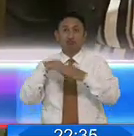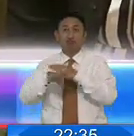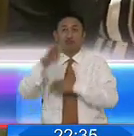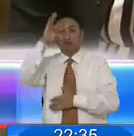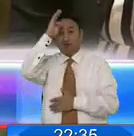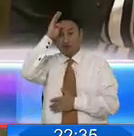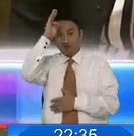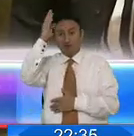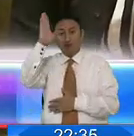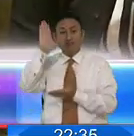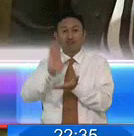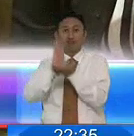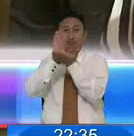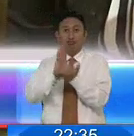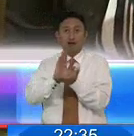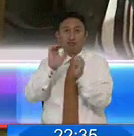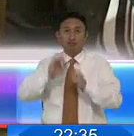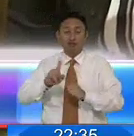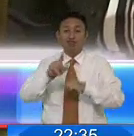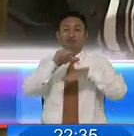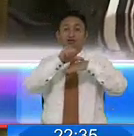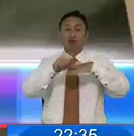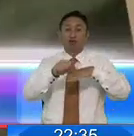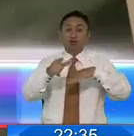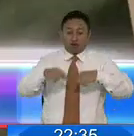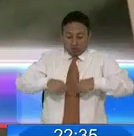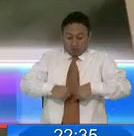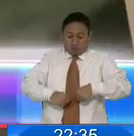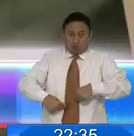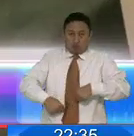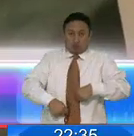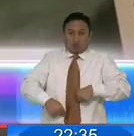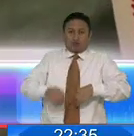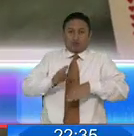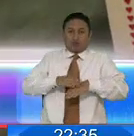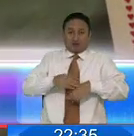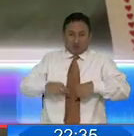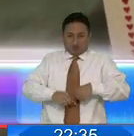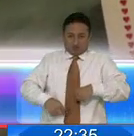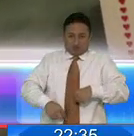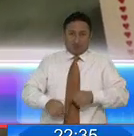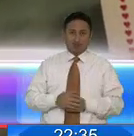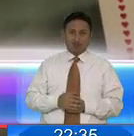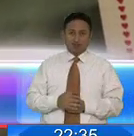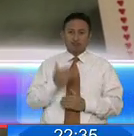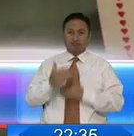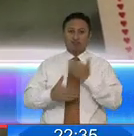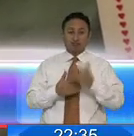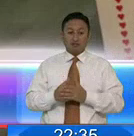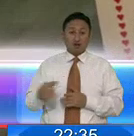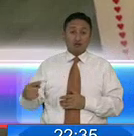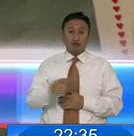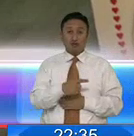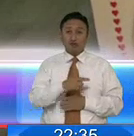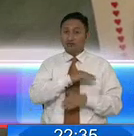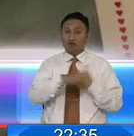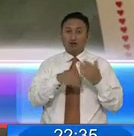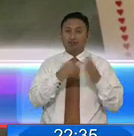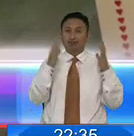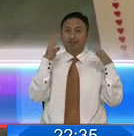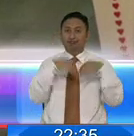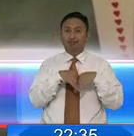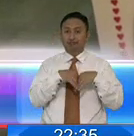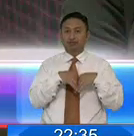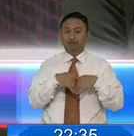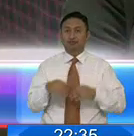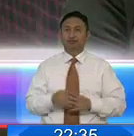andrade marín para ser sometido a una cirugía laparoscópica por ausencia testicular desde ahí los sueños del menor y de la familia se hicieron